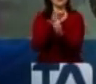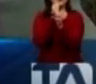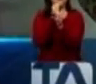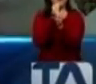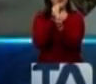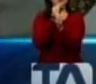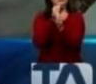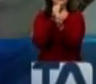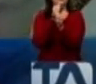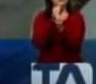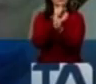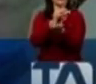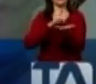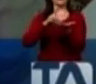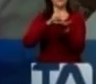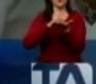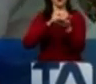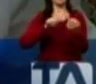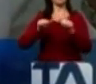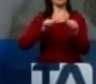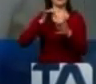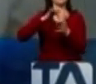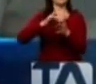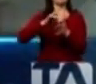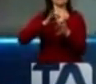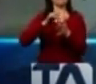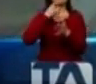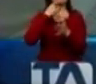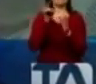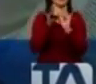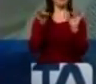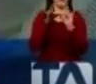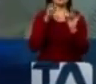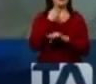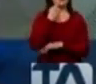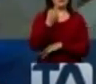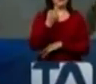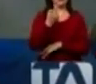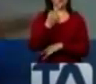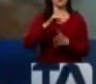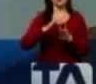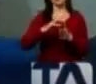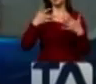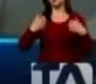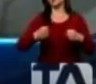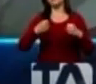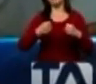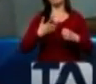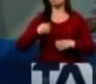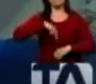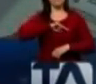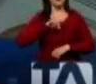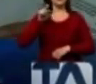y Gobernabilidad de la Dirección Metropolitana de Gestión de Riesgo nos dice que el riesgo es muy alto y que